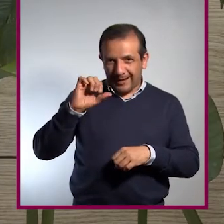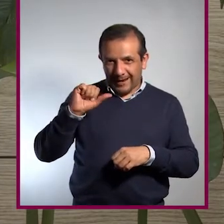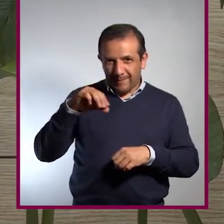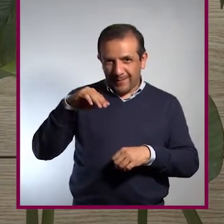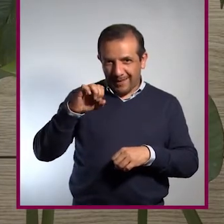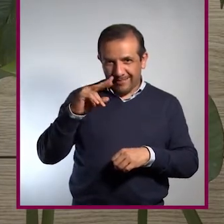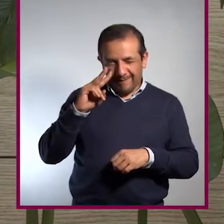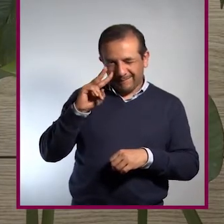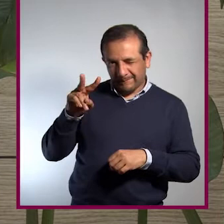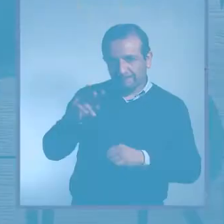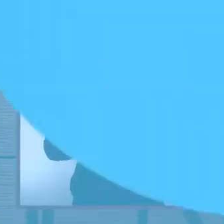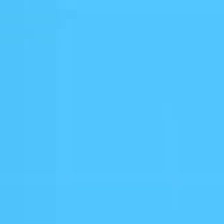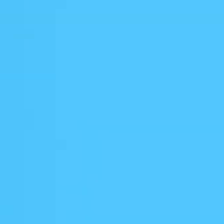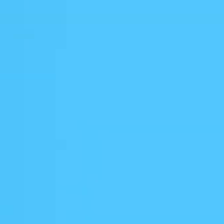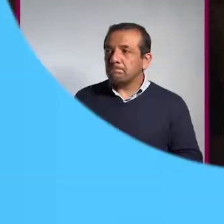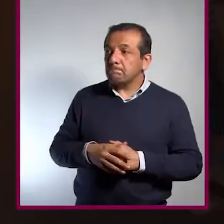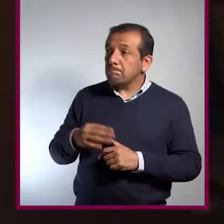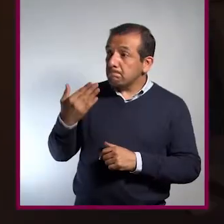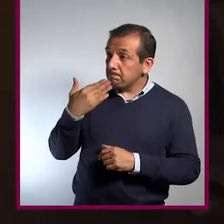doctora Mónica Miranda.